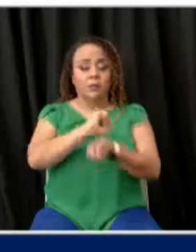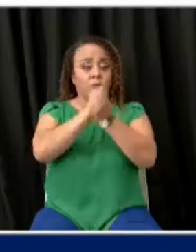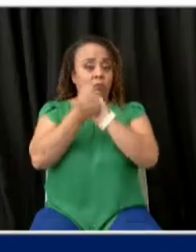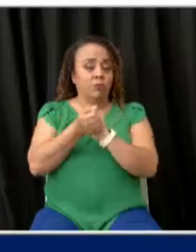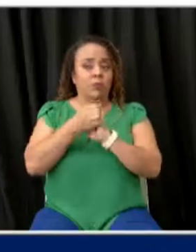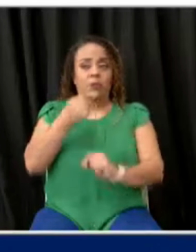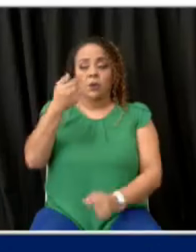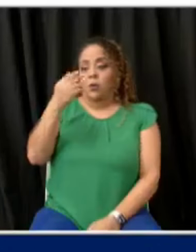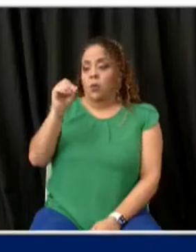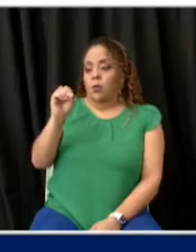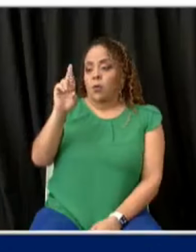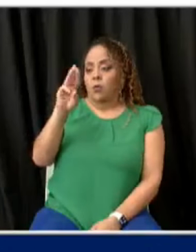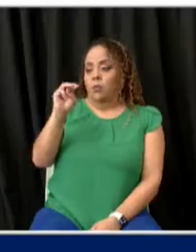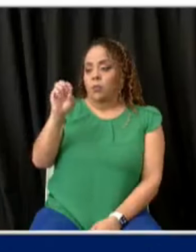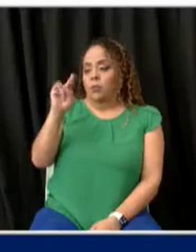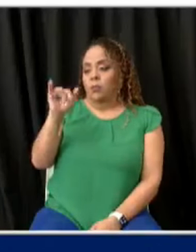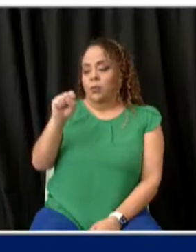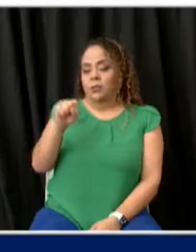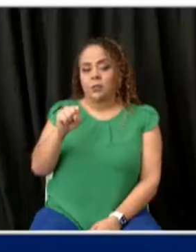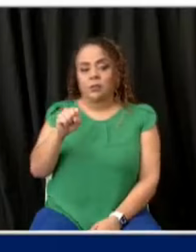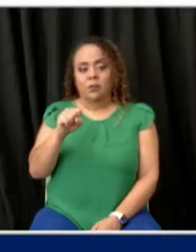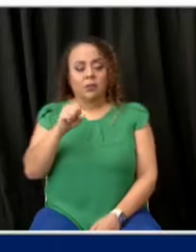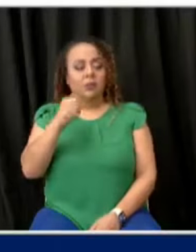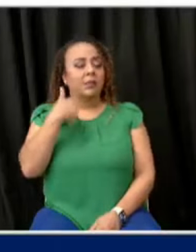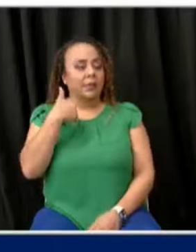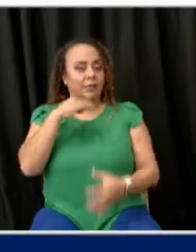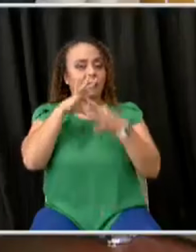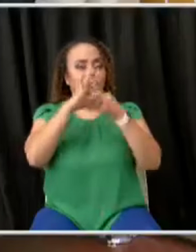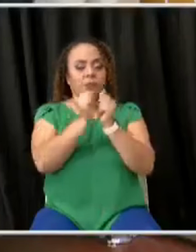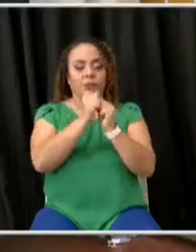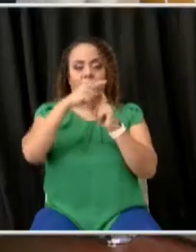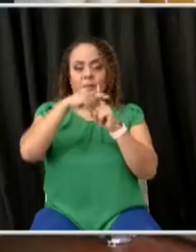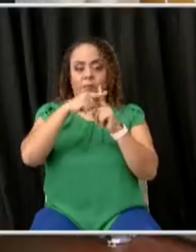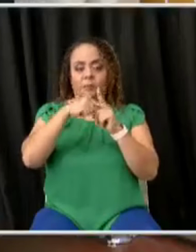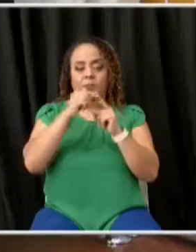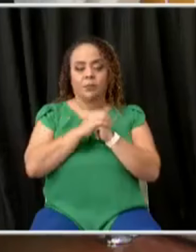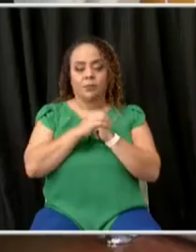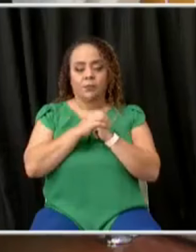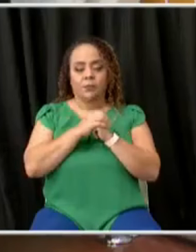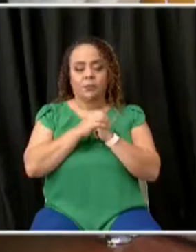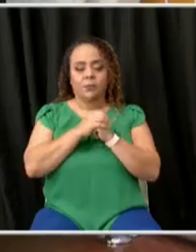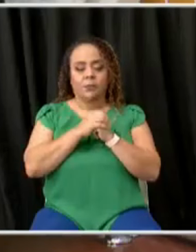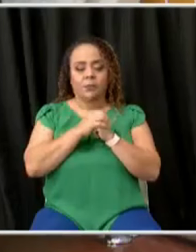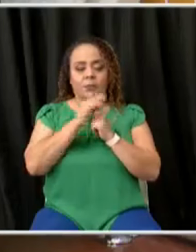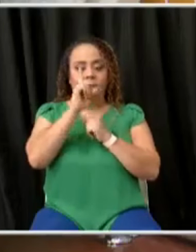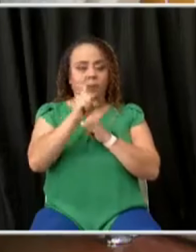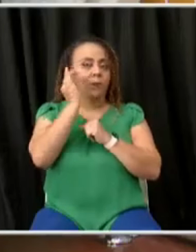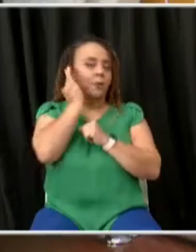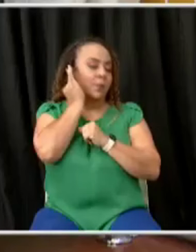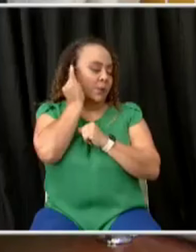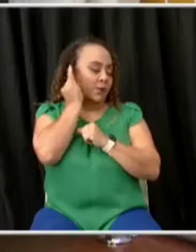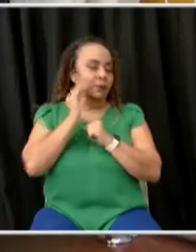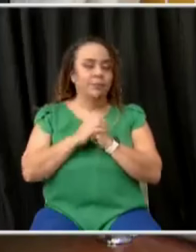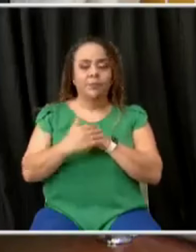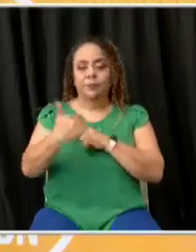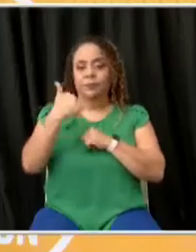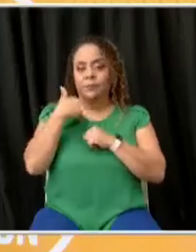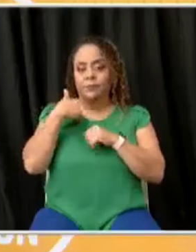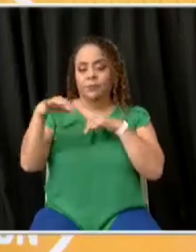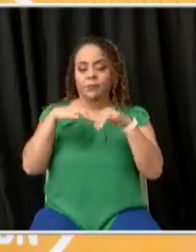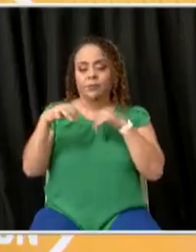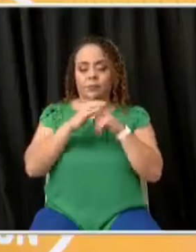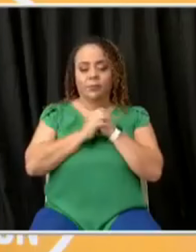No tiene nada que ver con temperatura. No, sí tiene que ver con temperatura. Sí, porque conforme una mujer que tiene activos